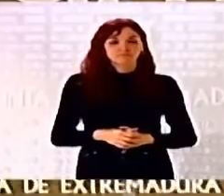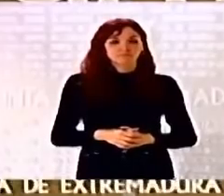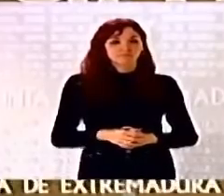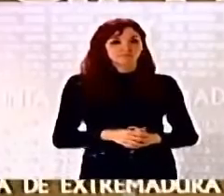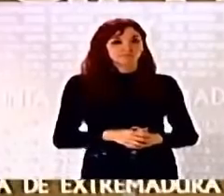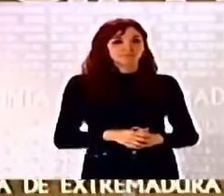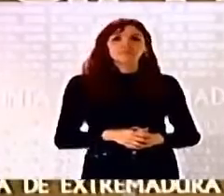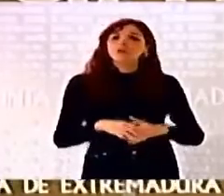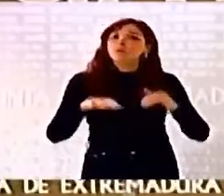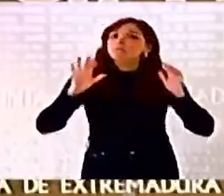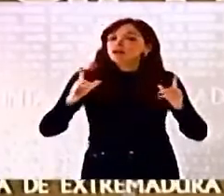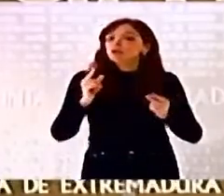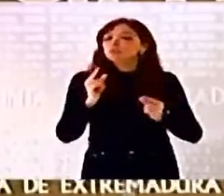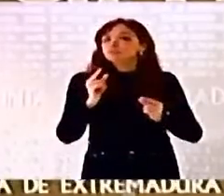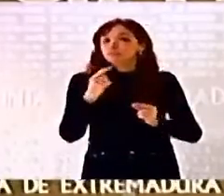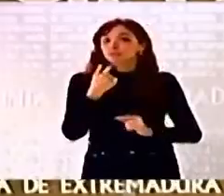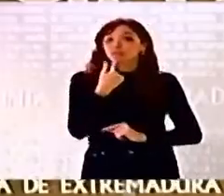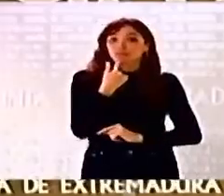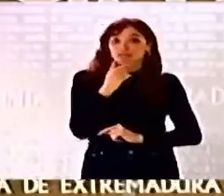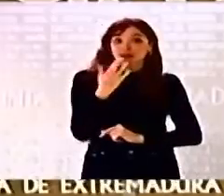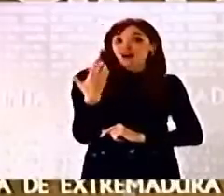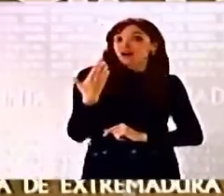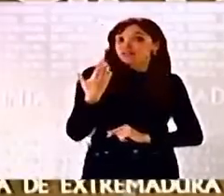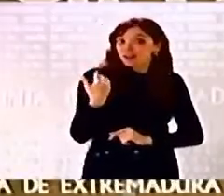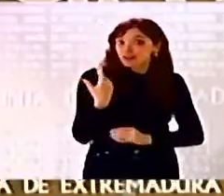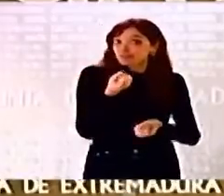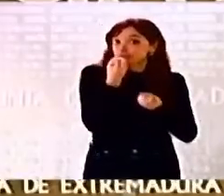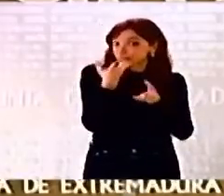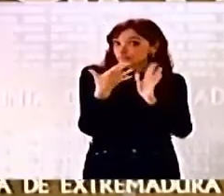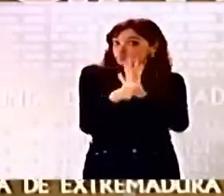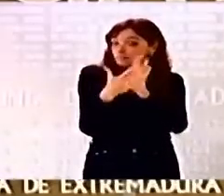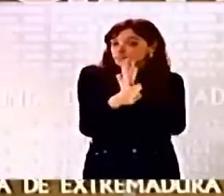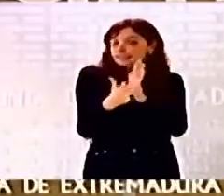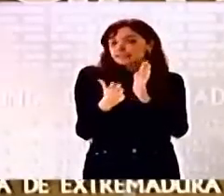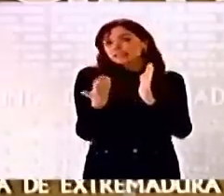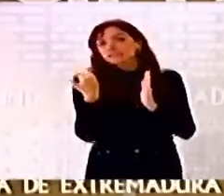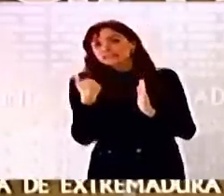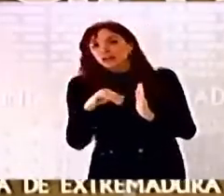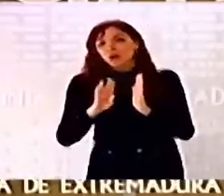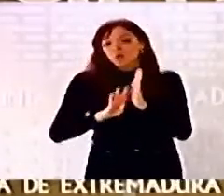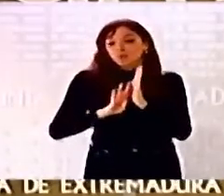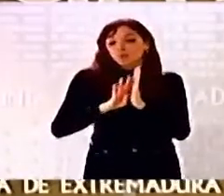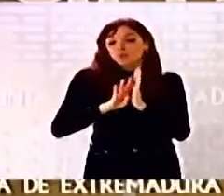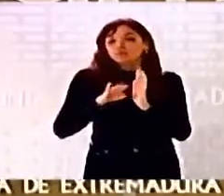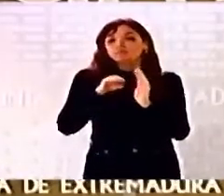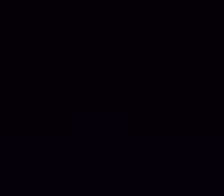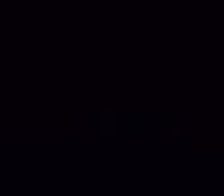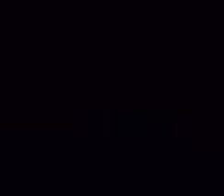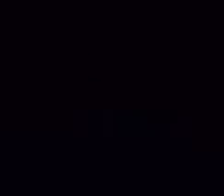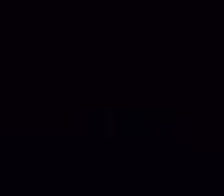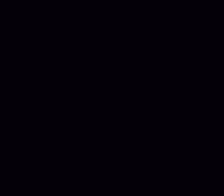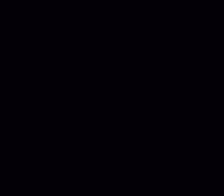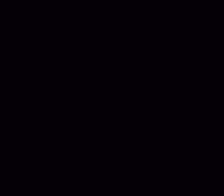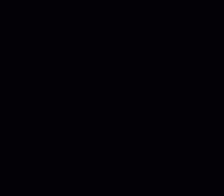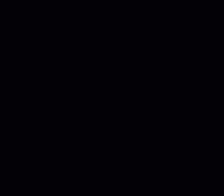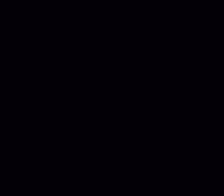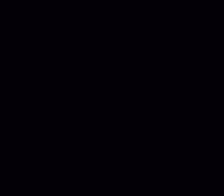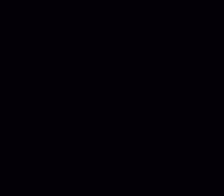pero con una tendencia, como les comentaba ayer, o de aplanamiento de la curva o de